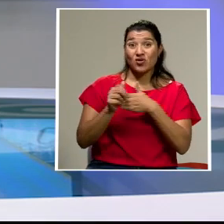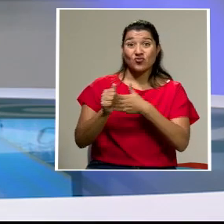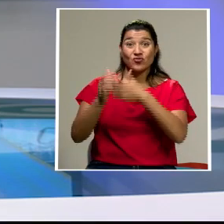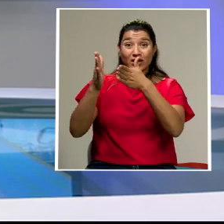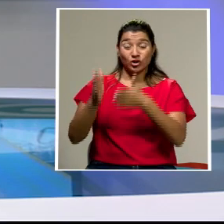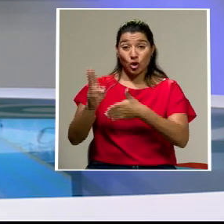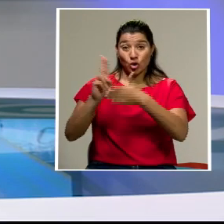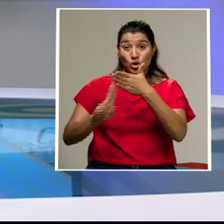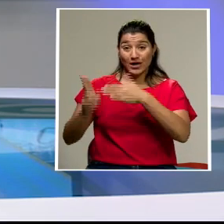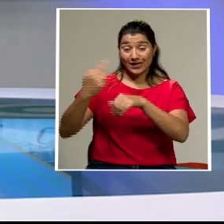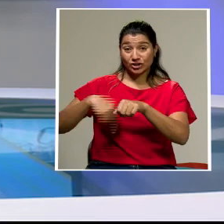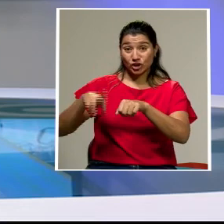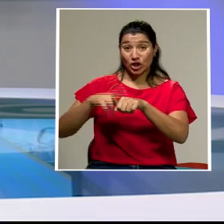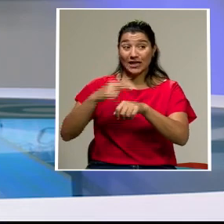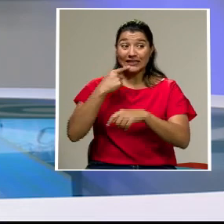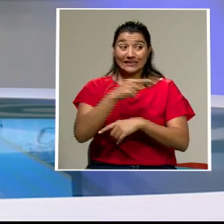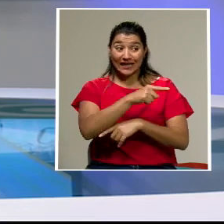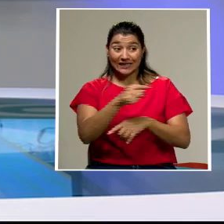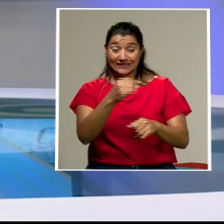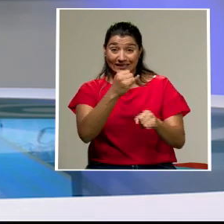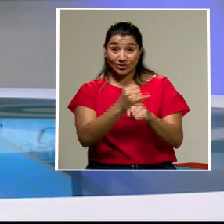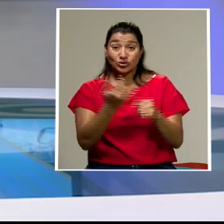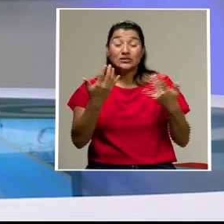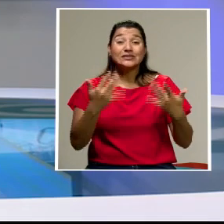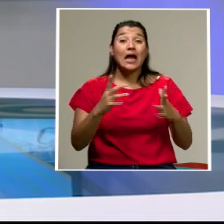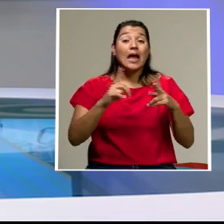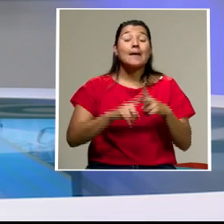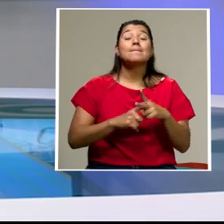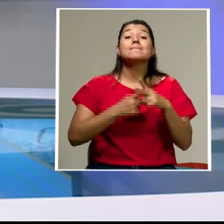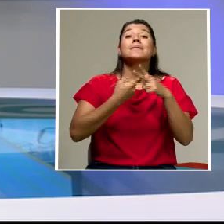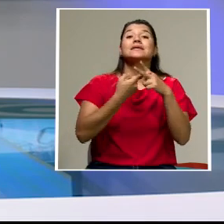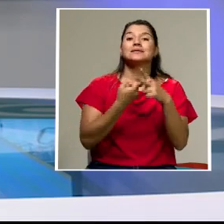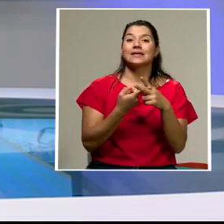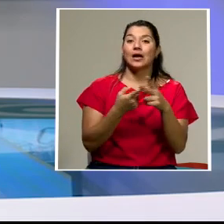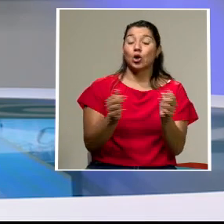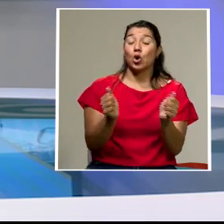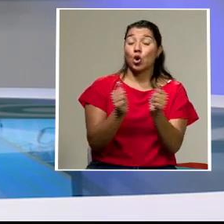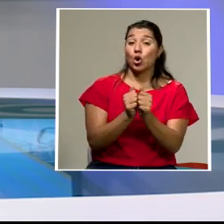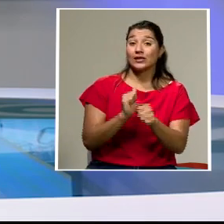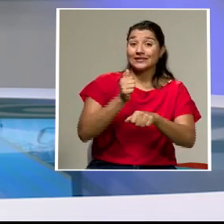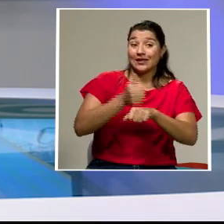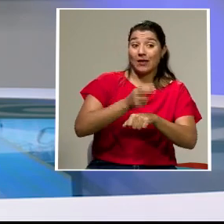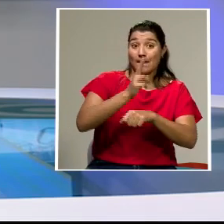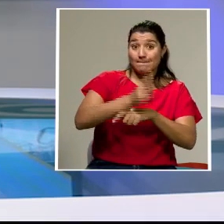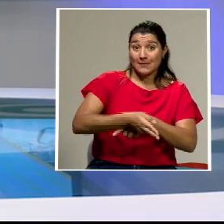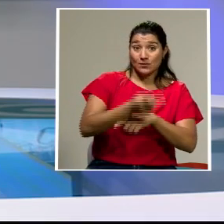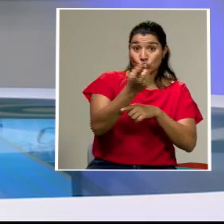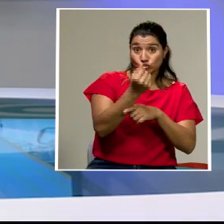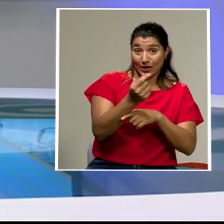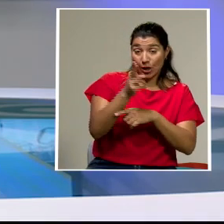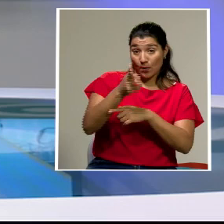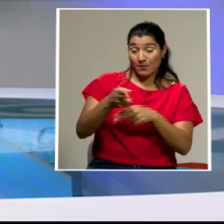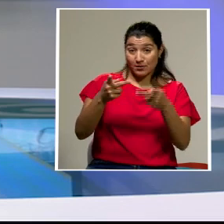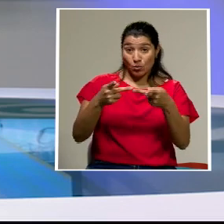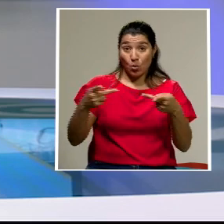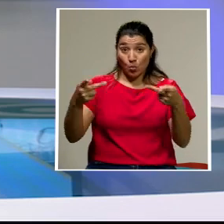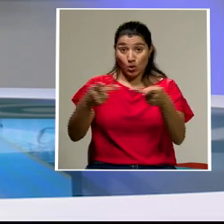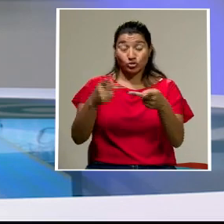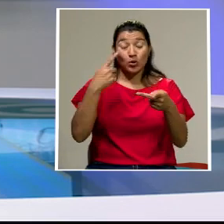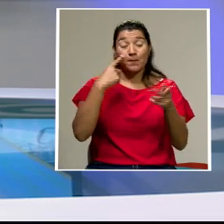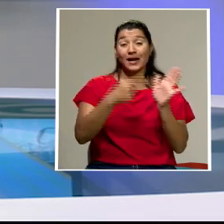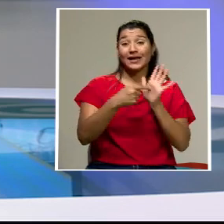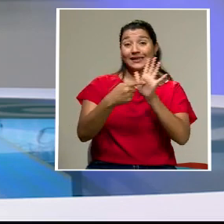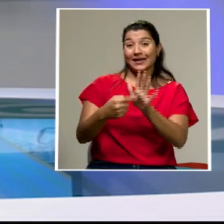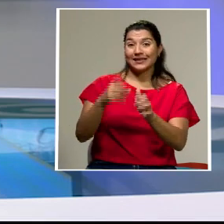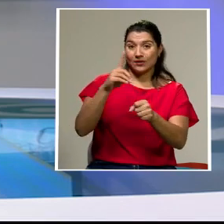todas estas entidades ya empezaron con una creación del salario global para presentárselos a los legisladores. Precisamente David Roversi